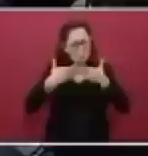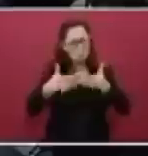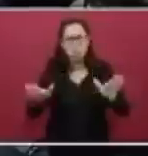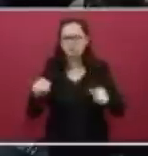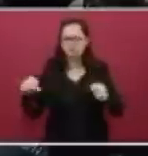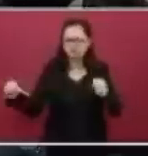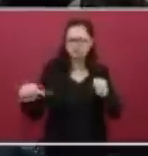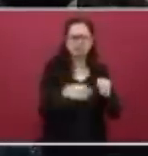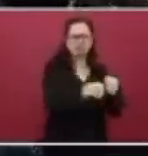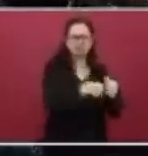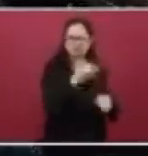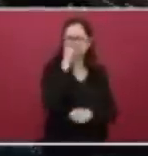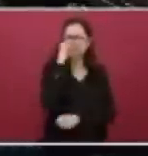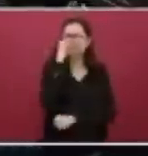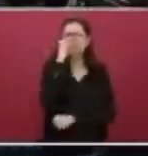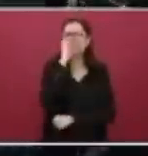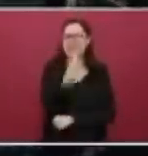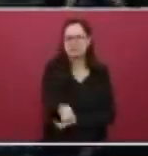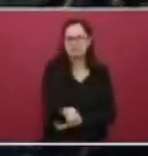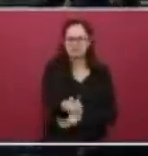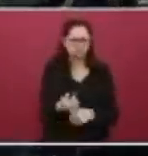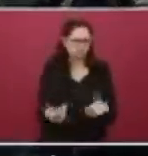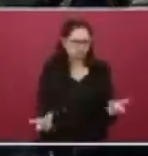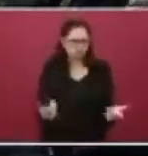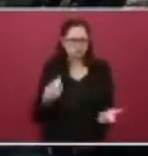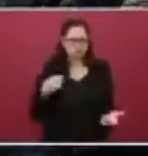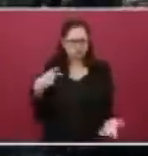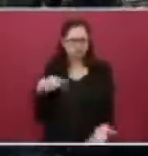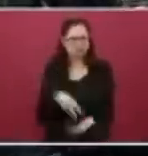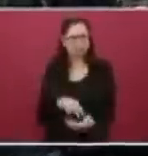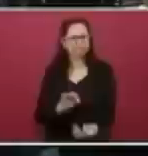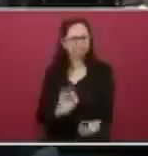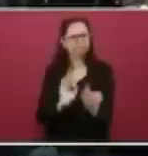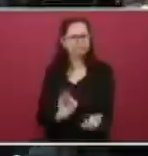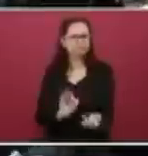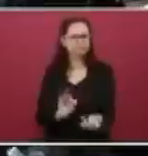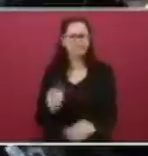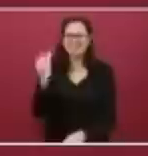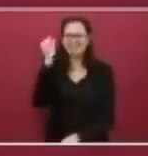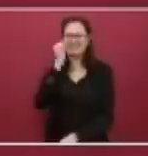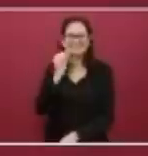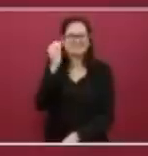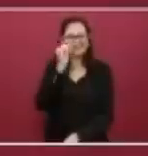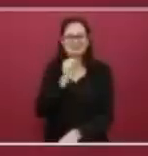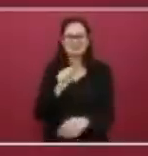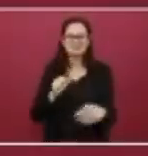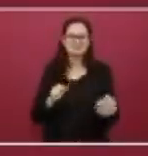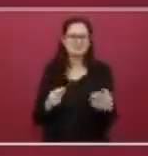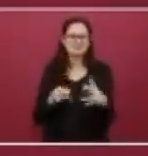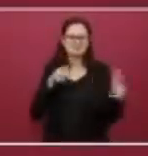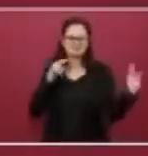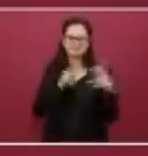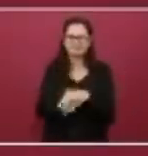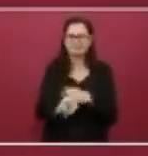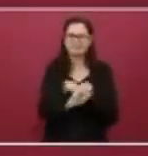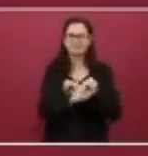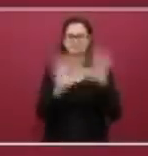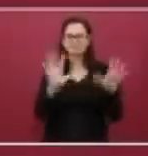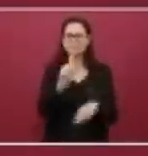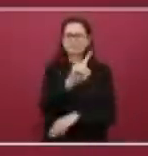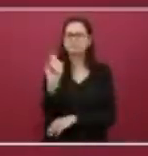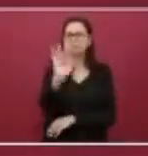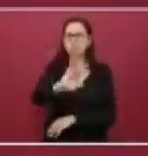aquí este transparencia total al cien por ciento en